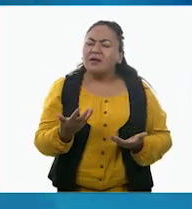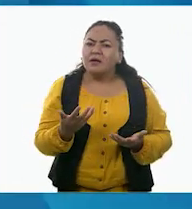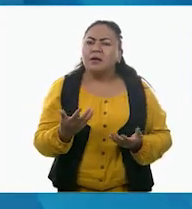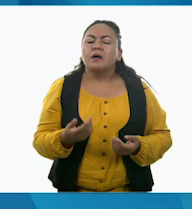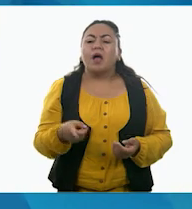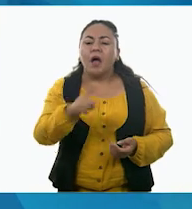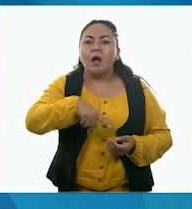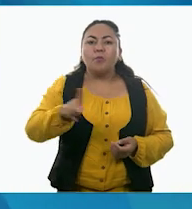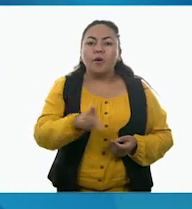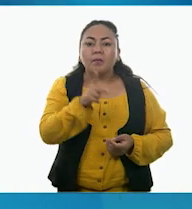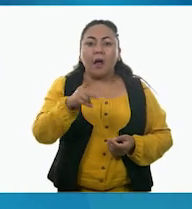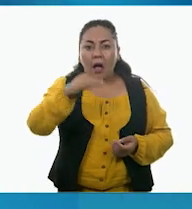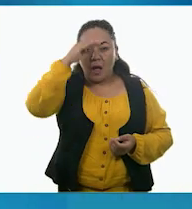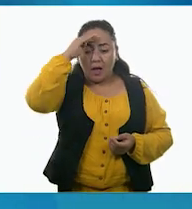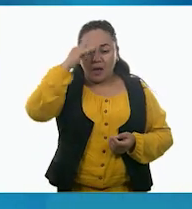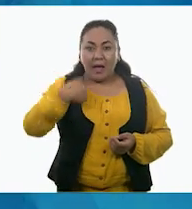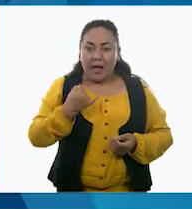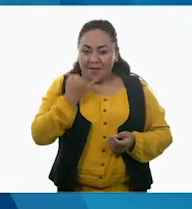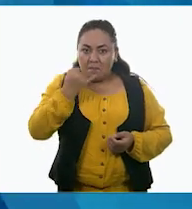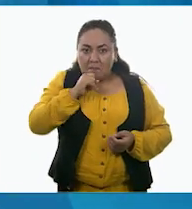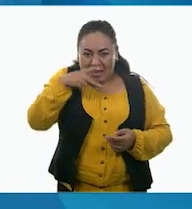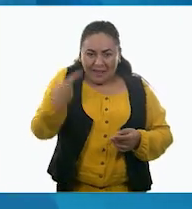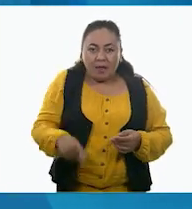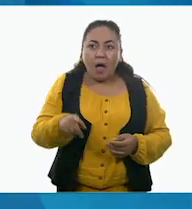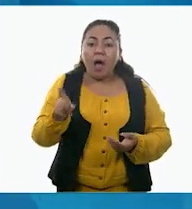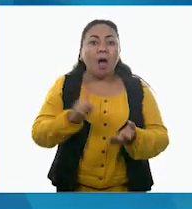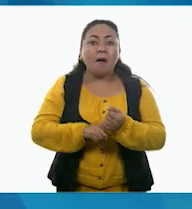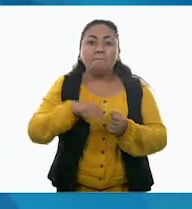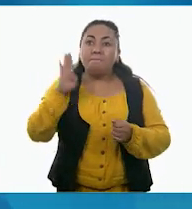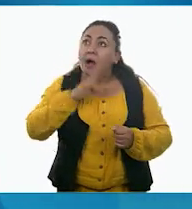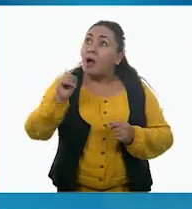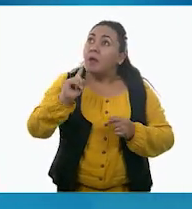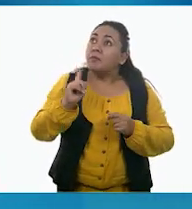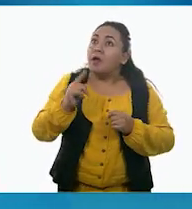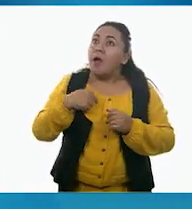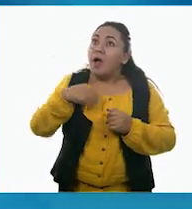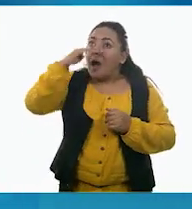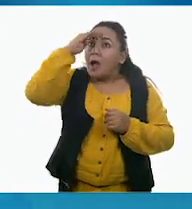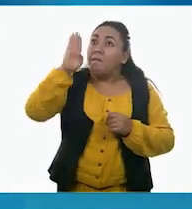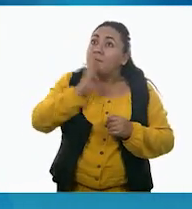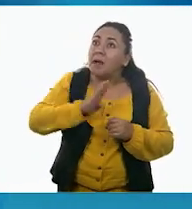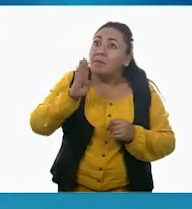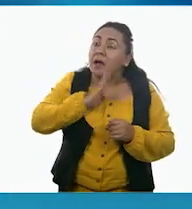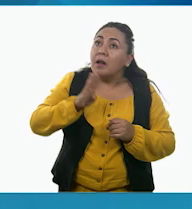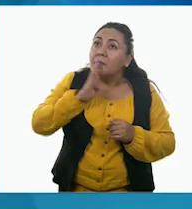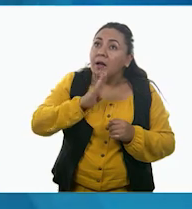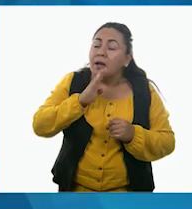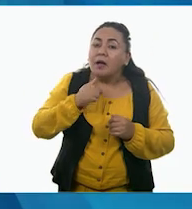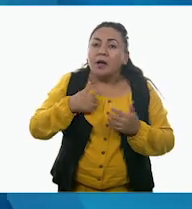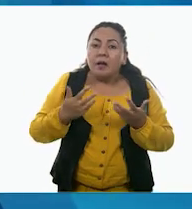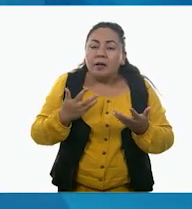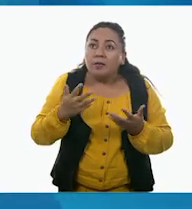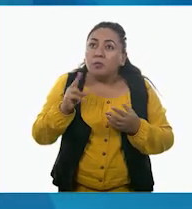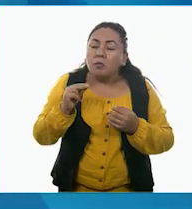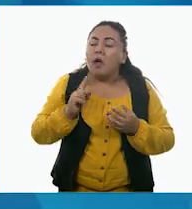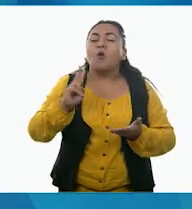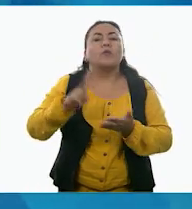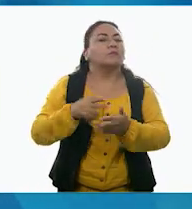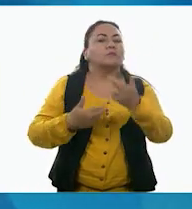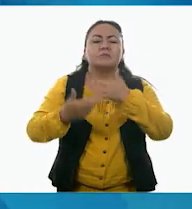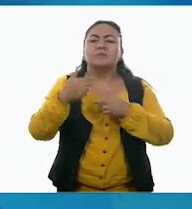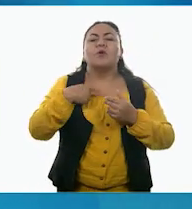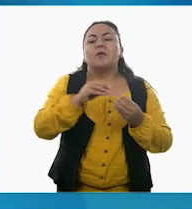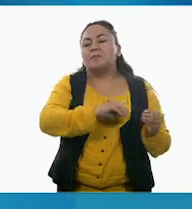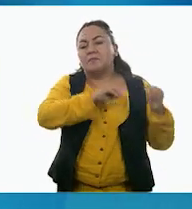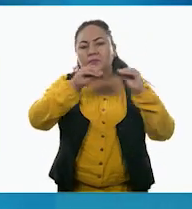pueblos creyeron que hablar su lengua era hablar mal o estar en un camino mal, ¿no? Entonces, pues regresamos a